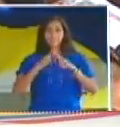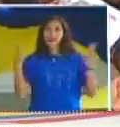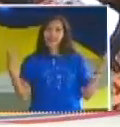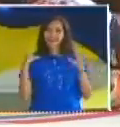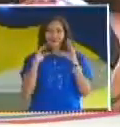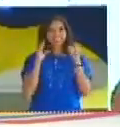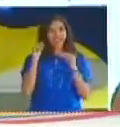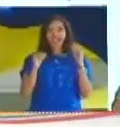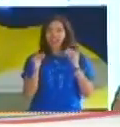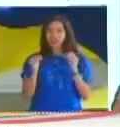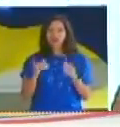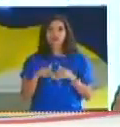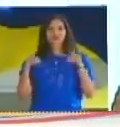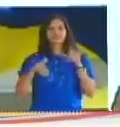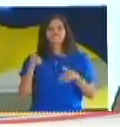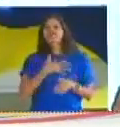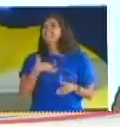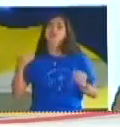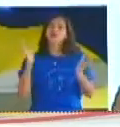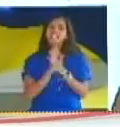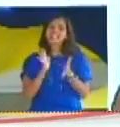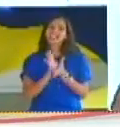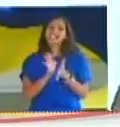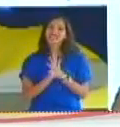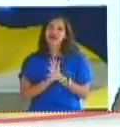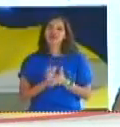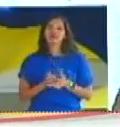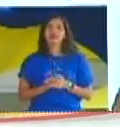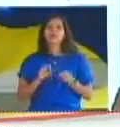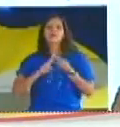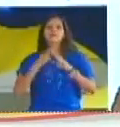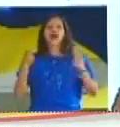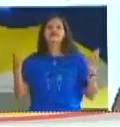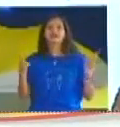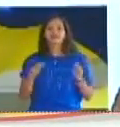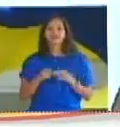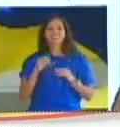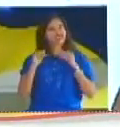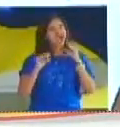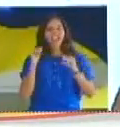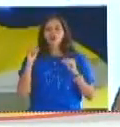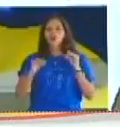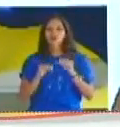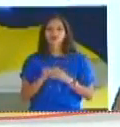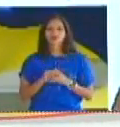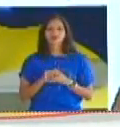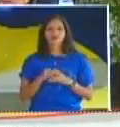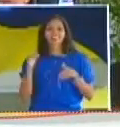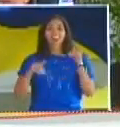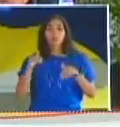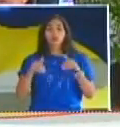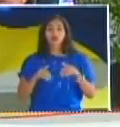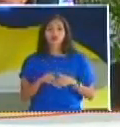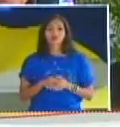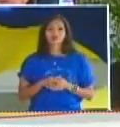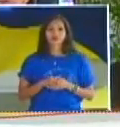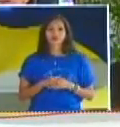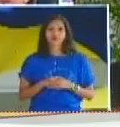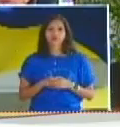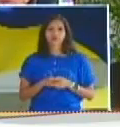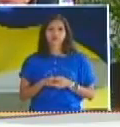diálogo, democracia. Queremos tranquilidad, paz, diálogo, democracia.